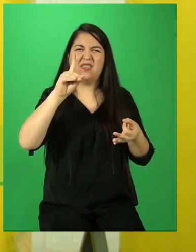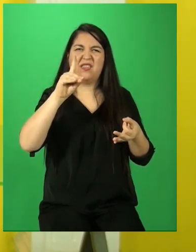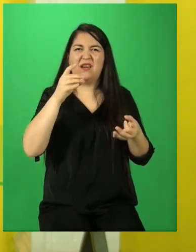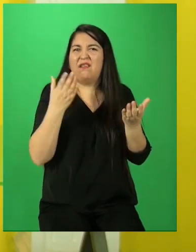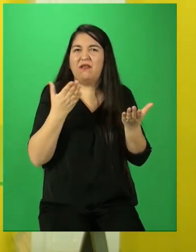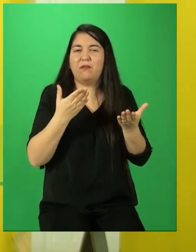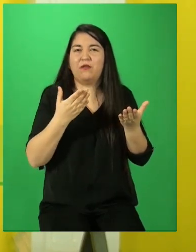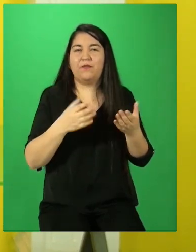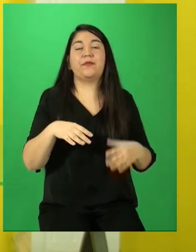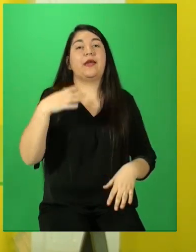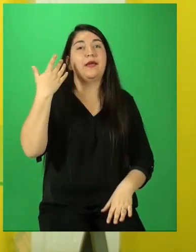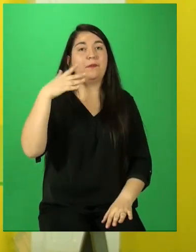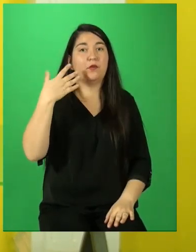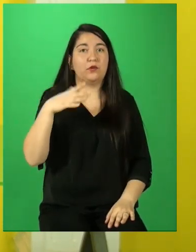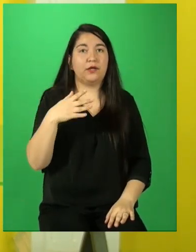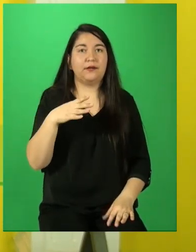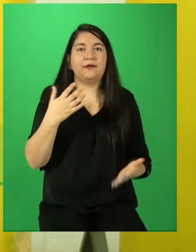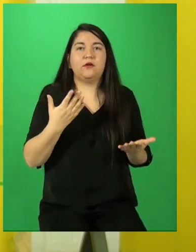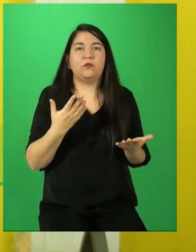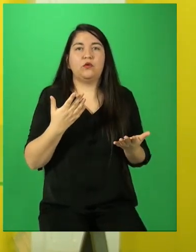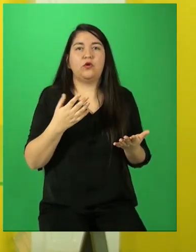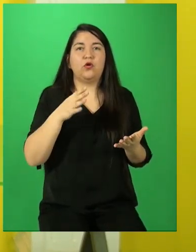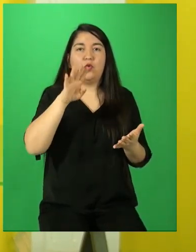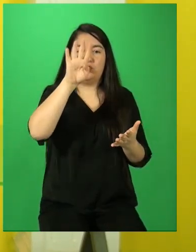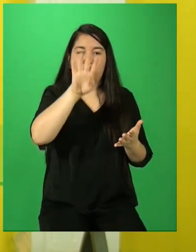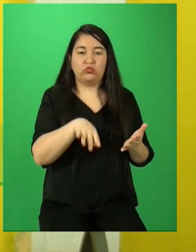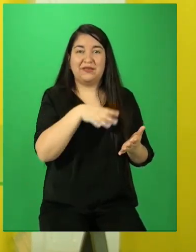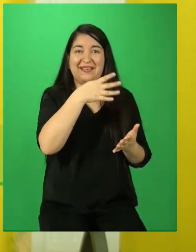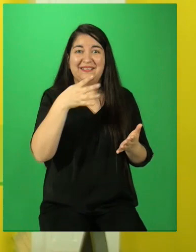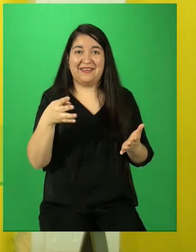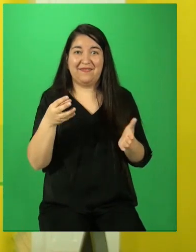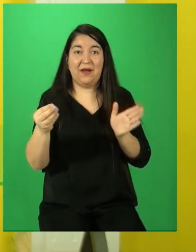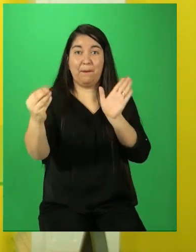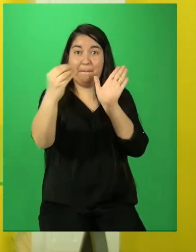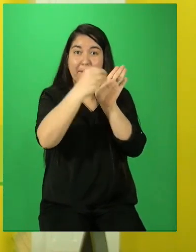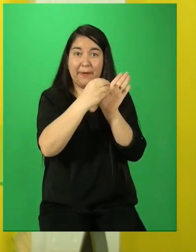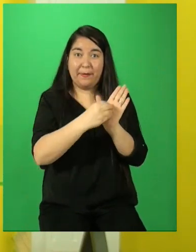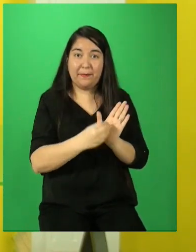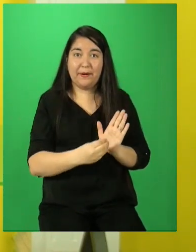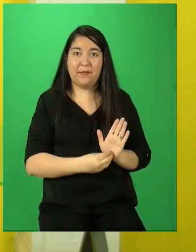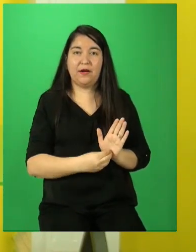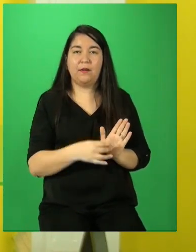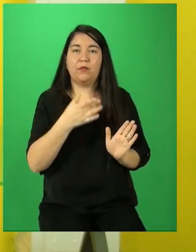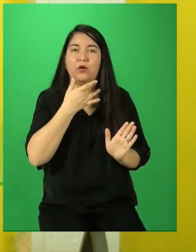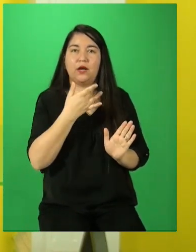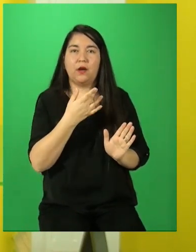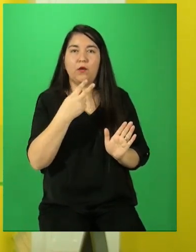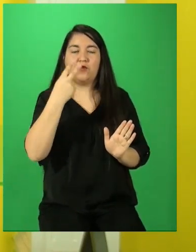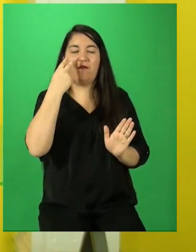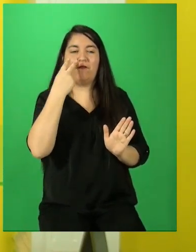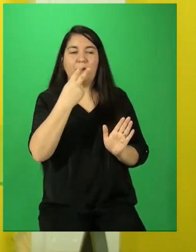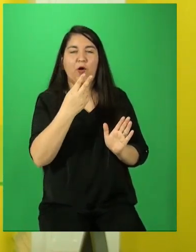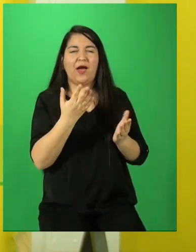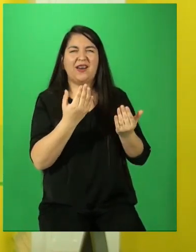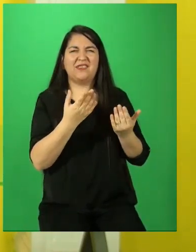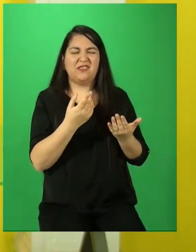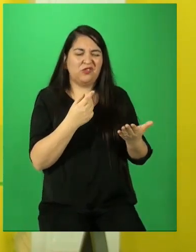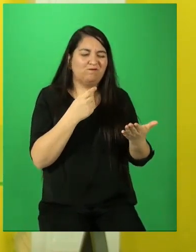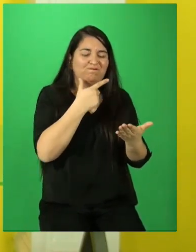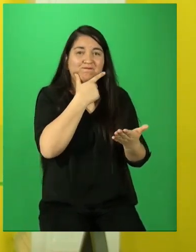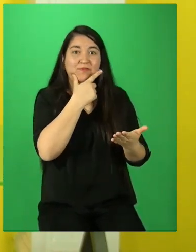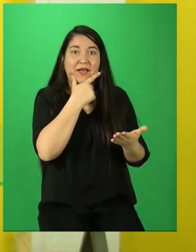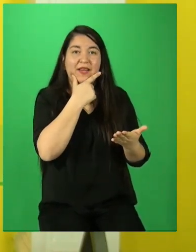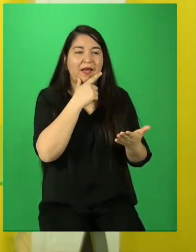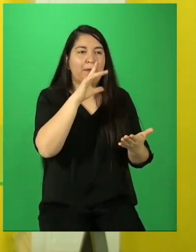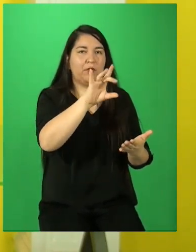que es muy importante trabajar en base a una tabla de datos. ¿Por qué? Porque con una tabla de datos vemos lo que necesitamos calcular, lo